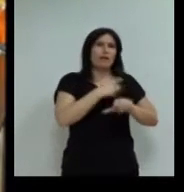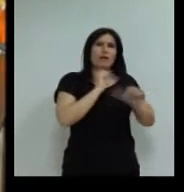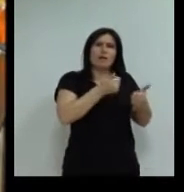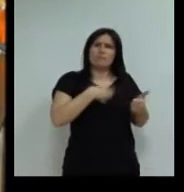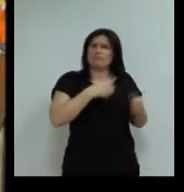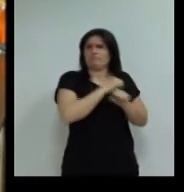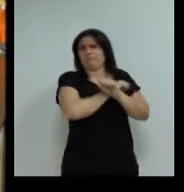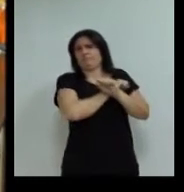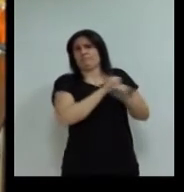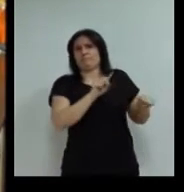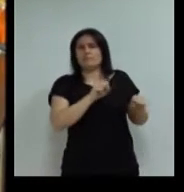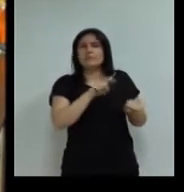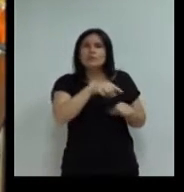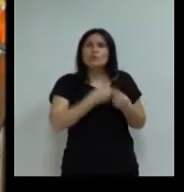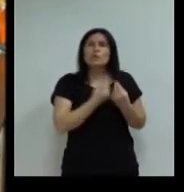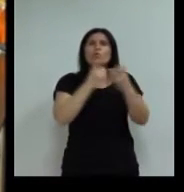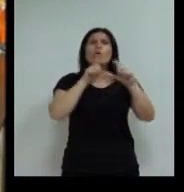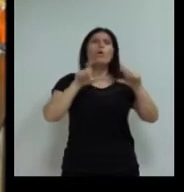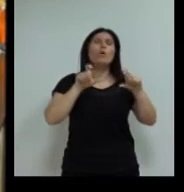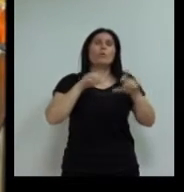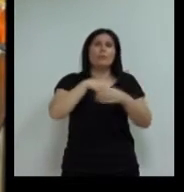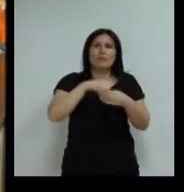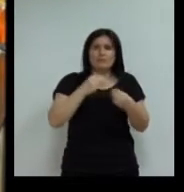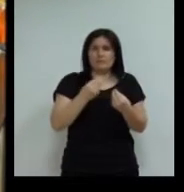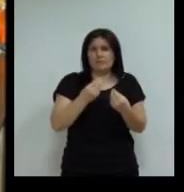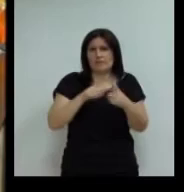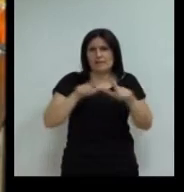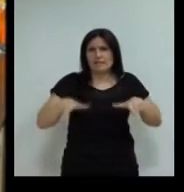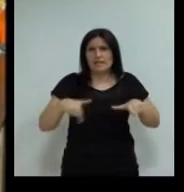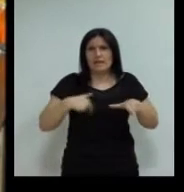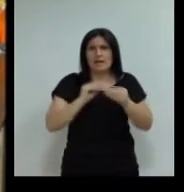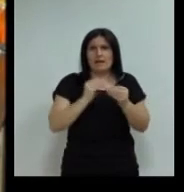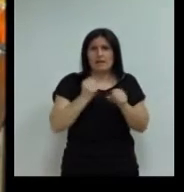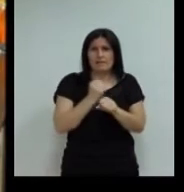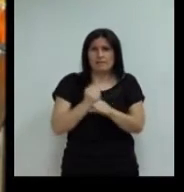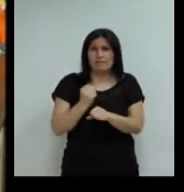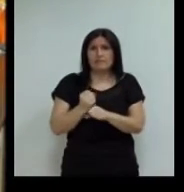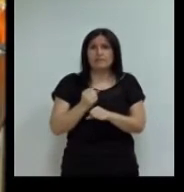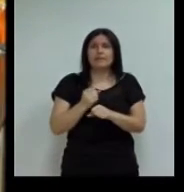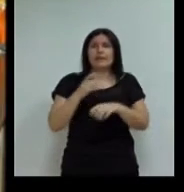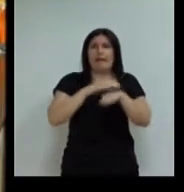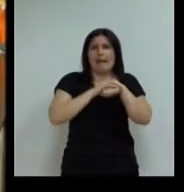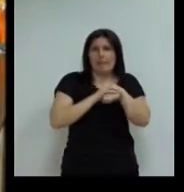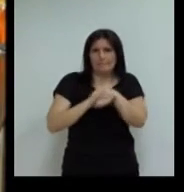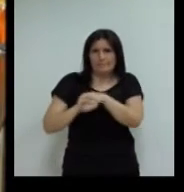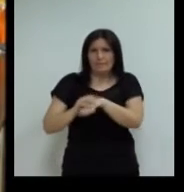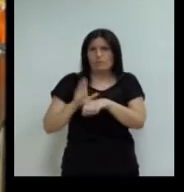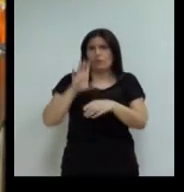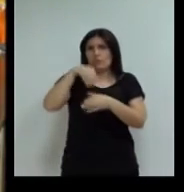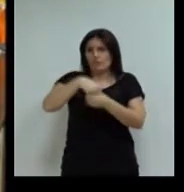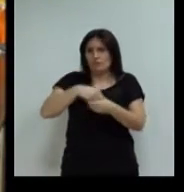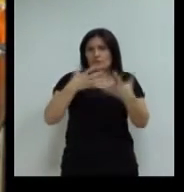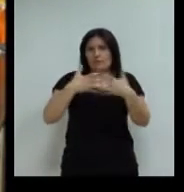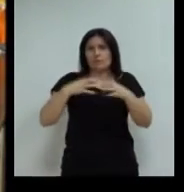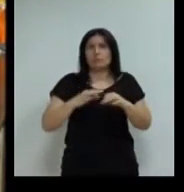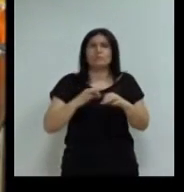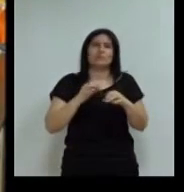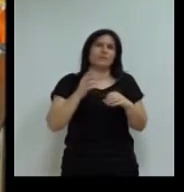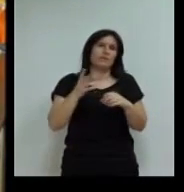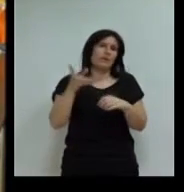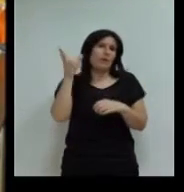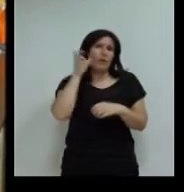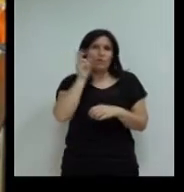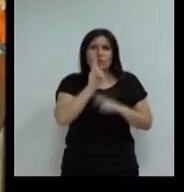impensables. Todo esto con un operador en la sala, todo esto con amigos dentro de la industria audiovisual que nos dejaban trabajar